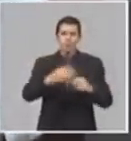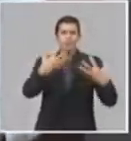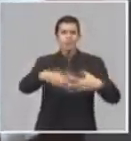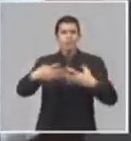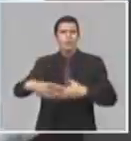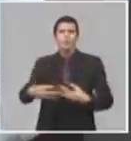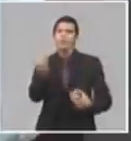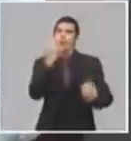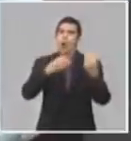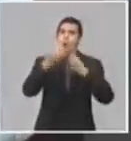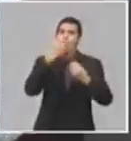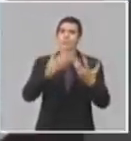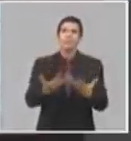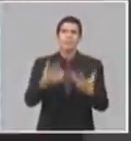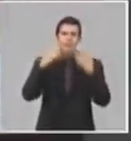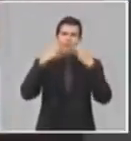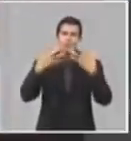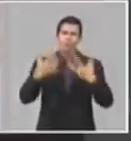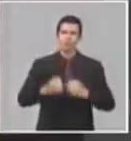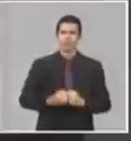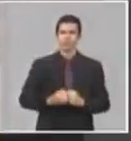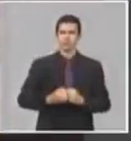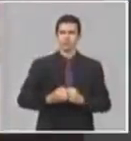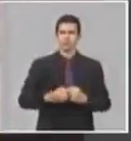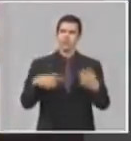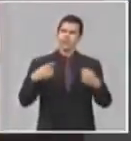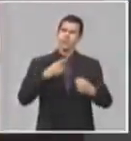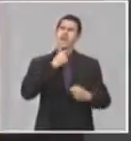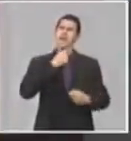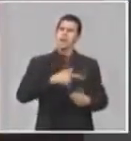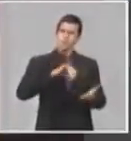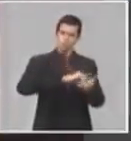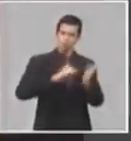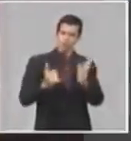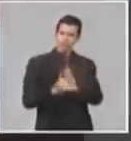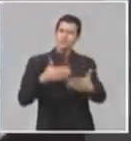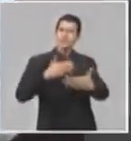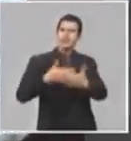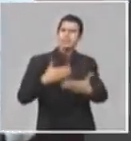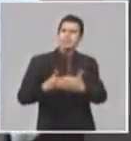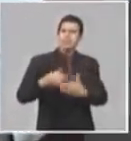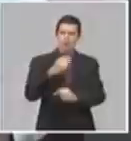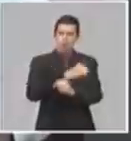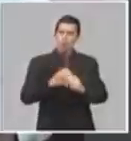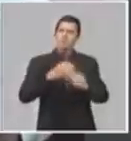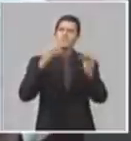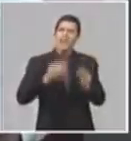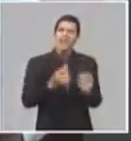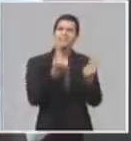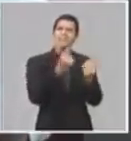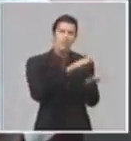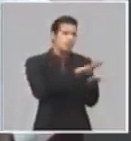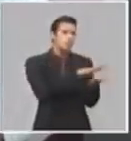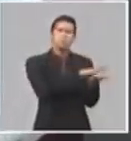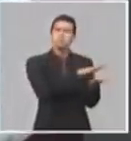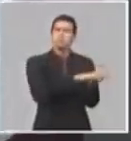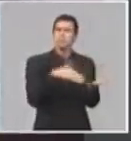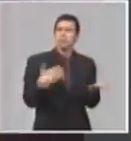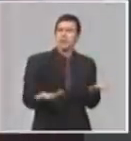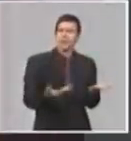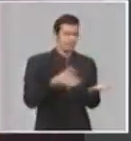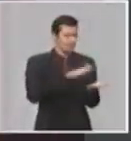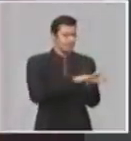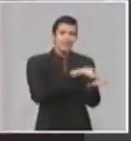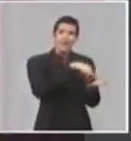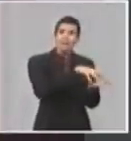de empresas estatales, y también la posibilidad de cualquiera de las formas productivas pueda también exportar producciones para tener también financiamiento